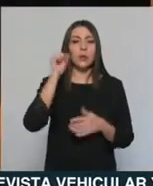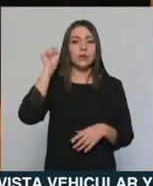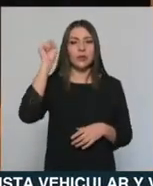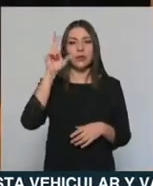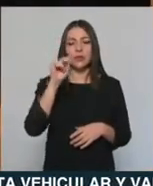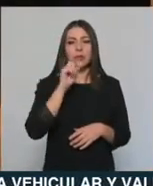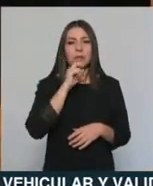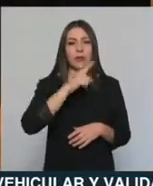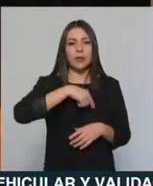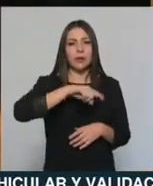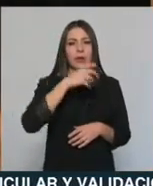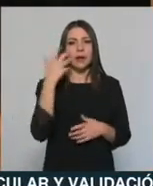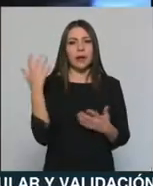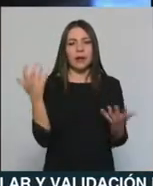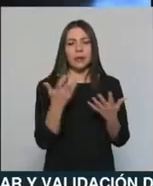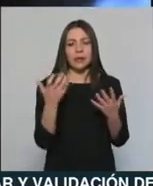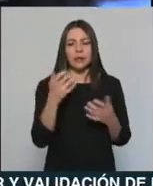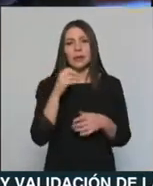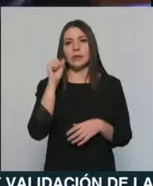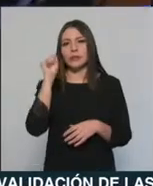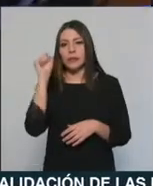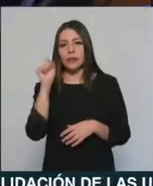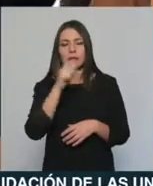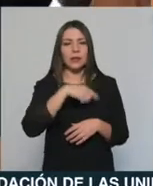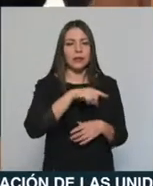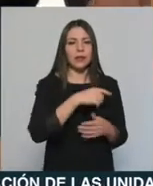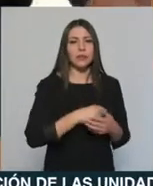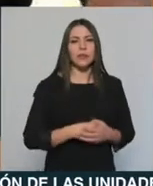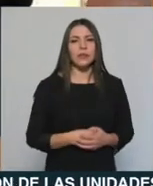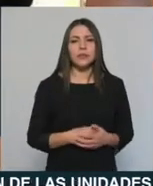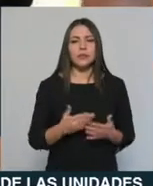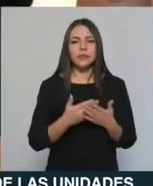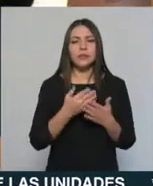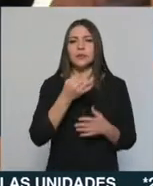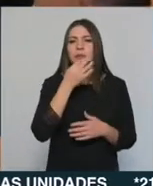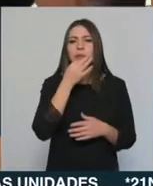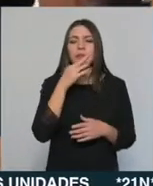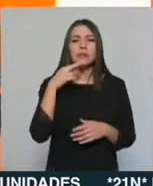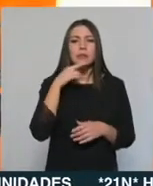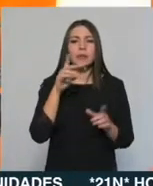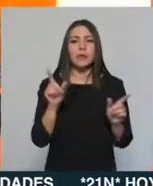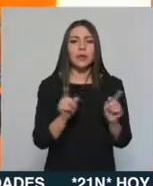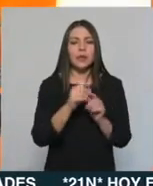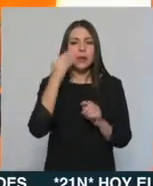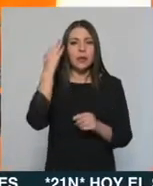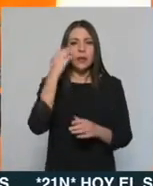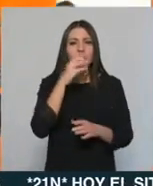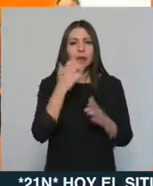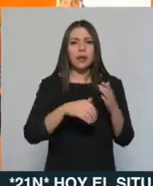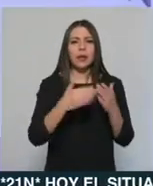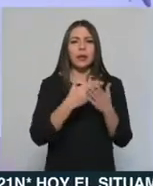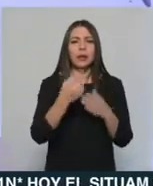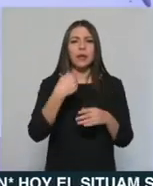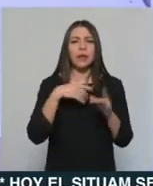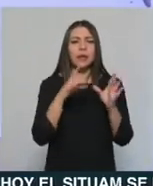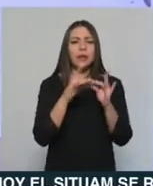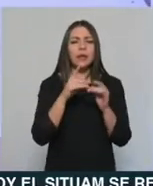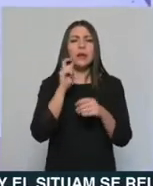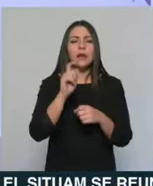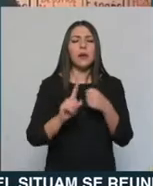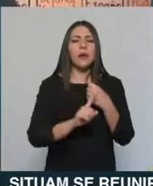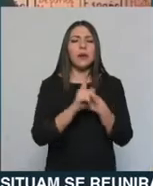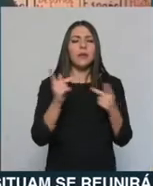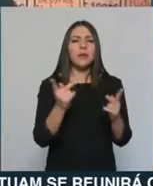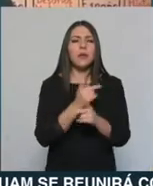cual el lobo feroz llegó y la asaltó. Doctor, rápidamente, se nos está terminando el tiempo, pero sí, nos parece importante que nos aclare precisamente la situación